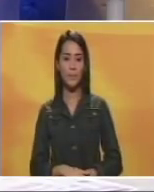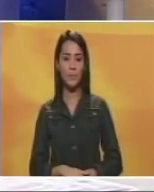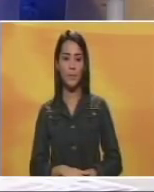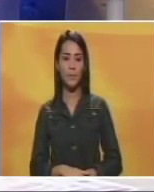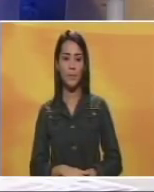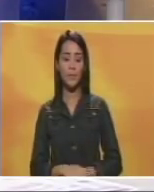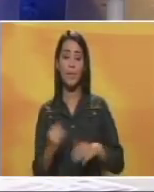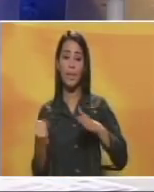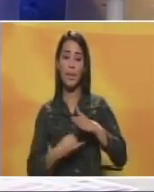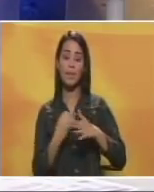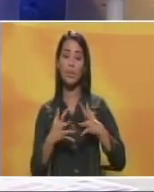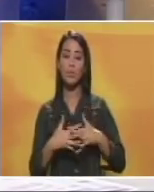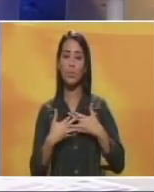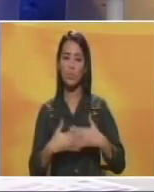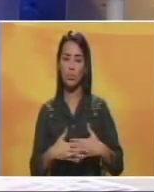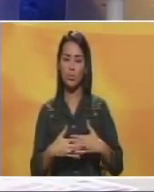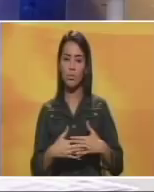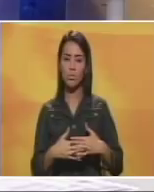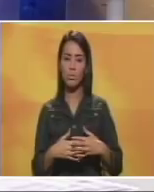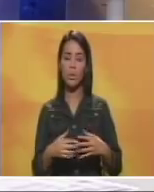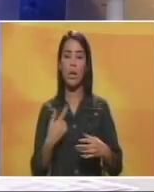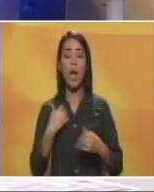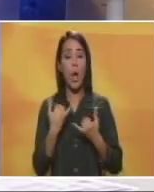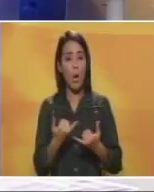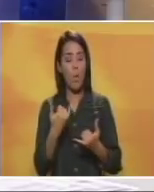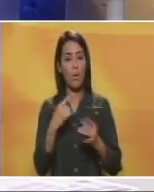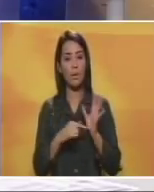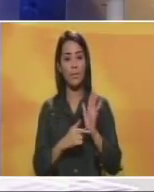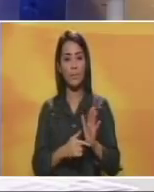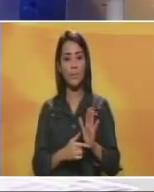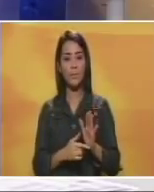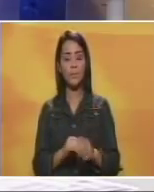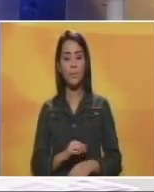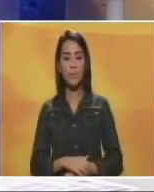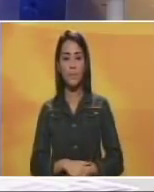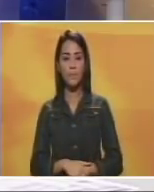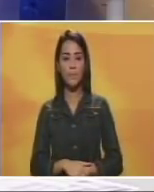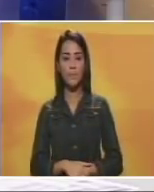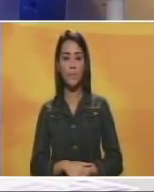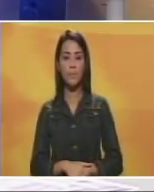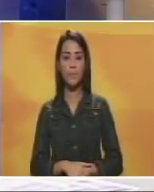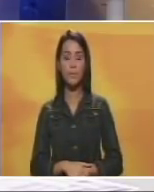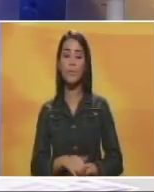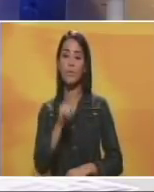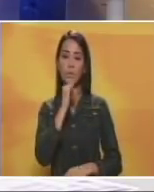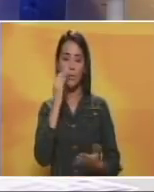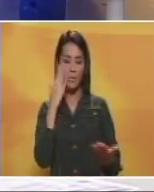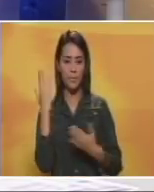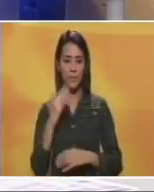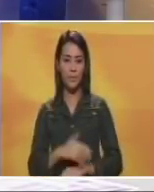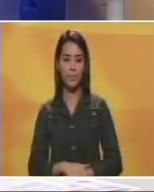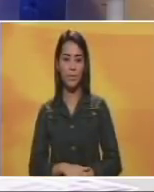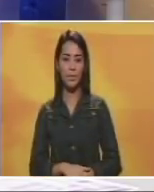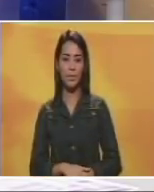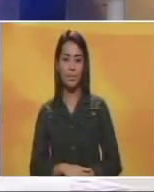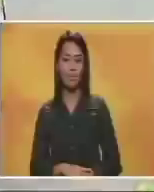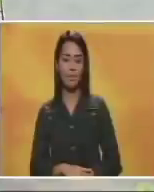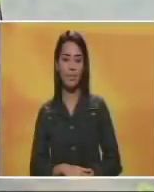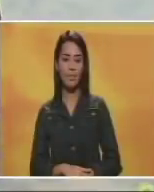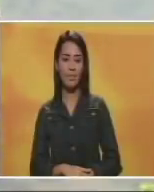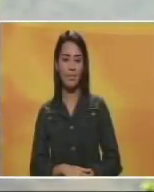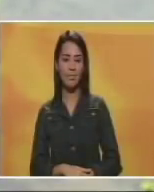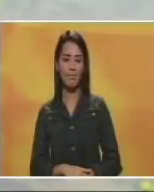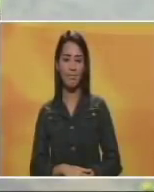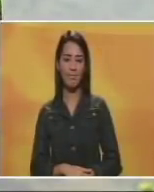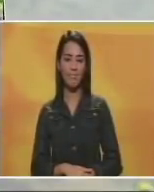La industria financiera global está siendo impactada positivamente por las compañías fintech. Nuestra compañera Bárbara Crespo nos tiene los detalles.